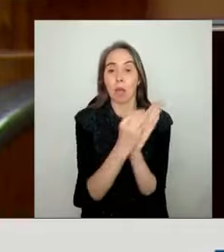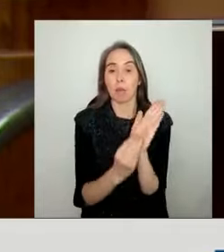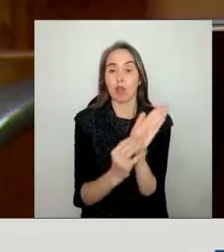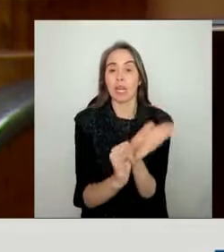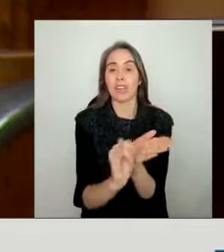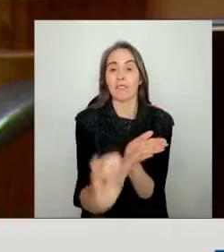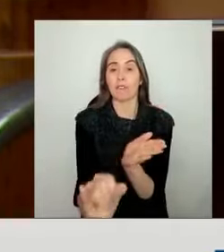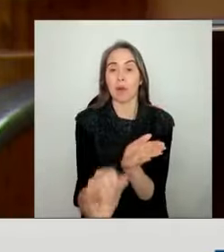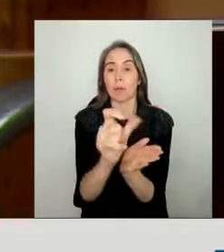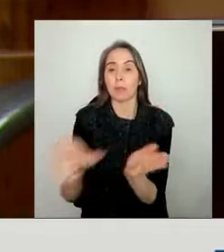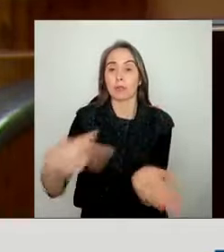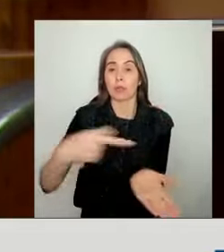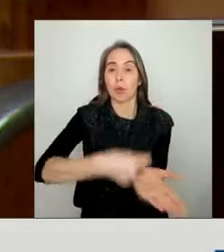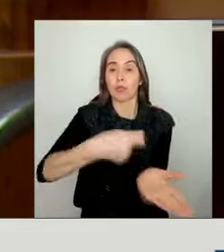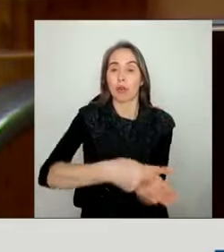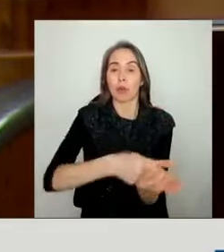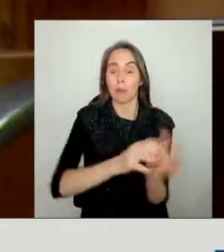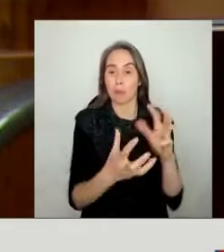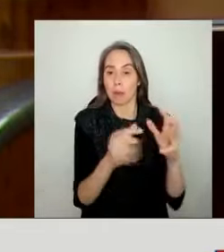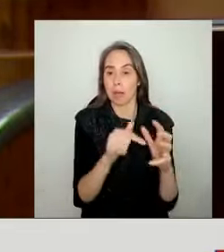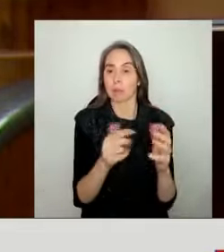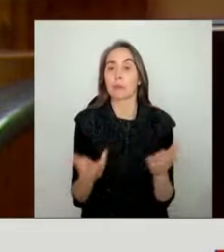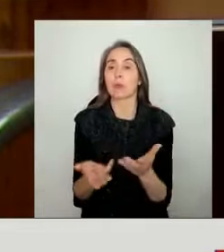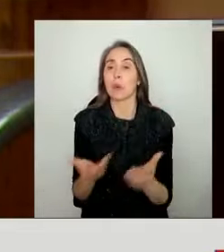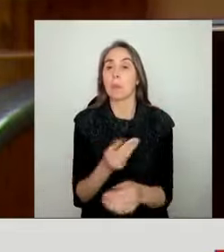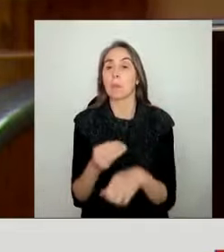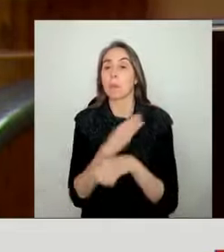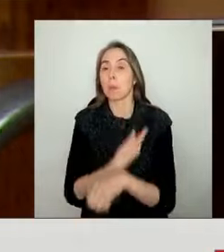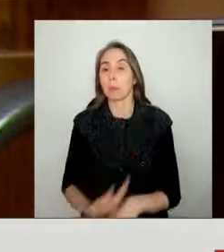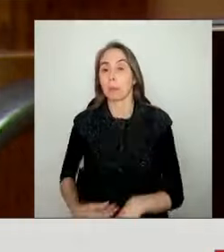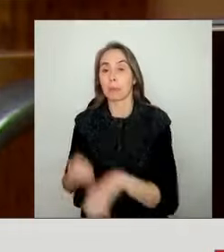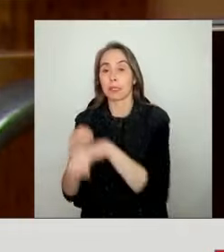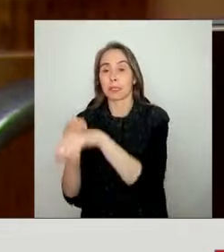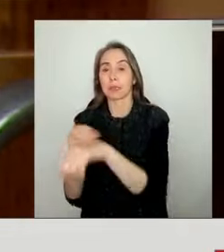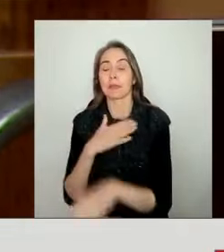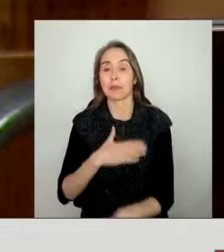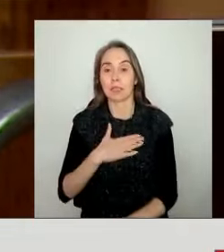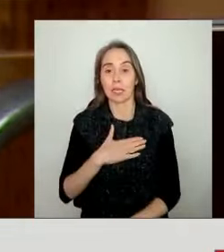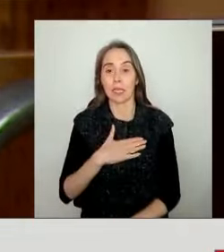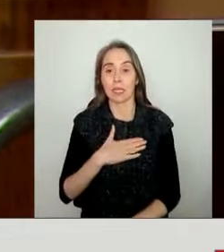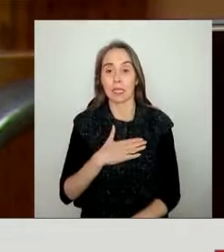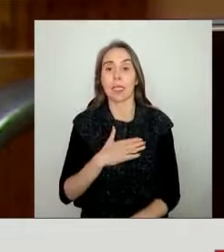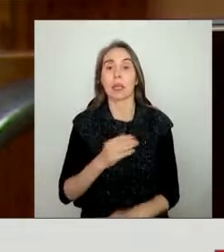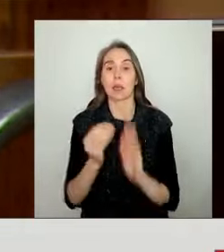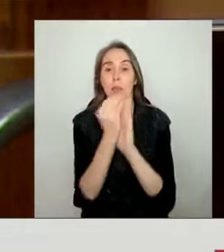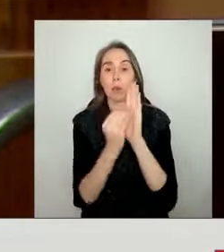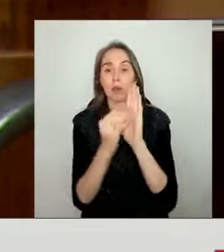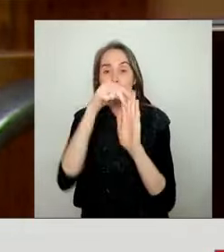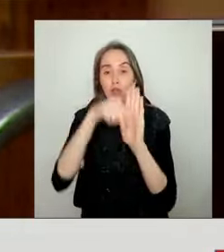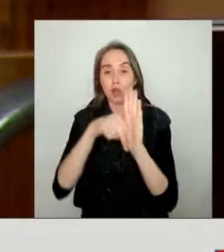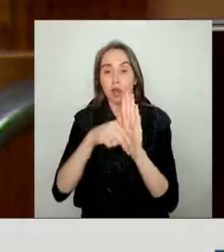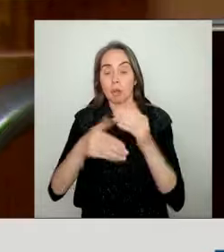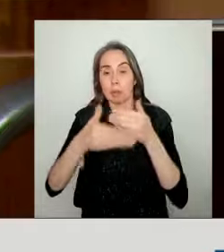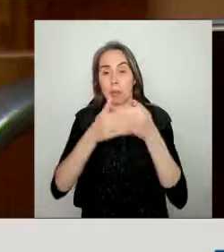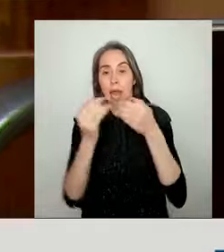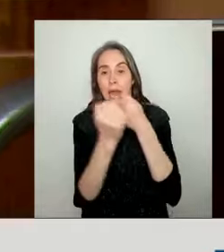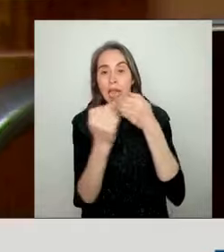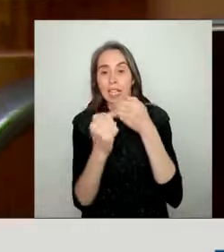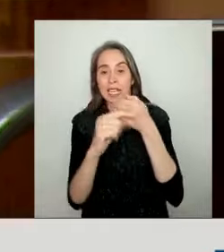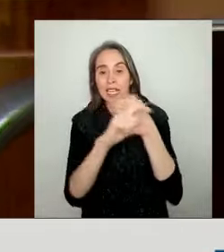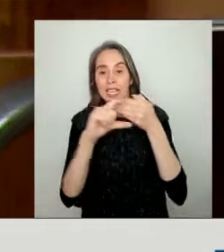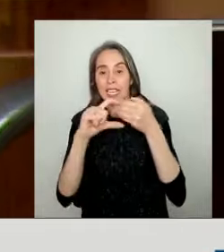consumidores Y de qué manera presidente pretende imponer normas de etiquetado pero solo para